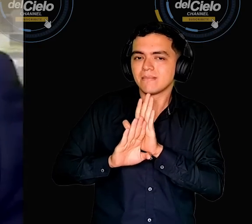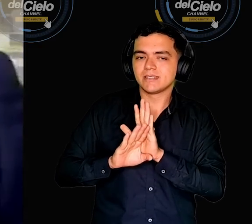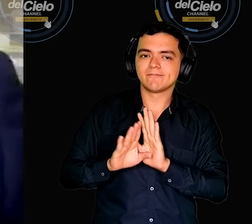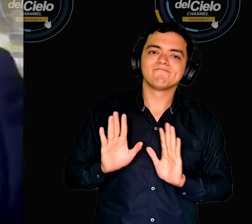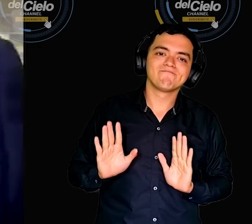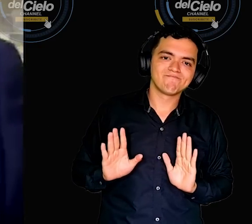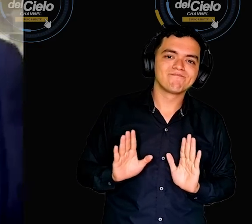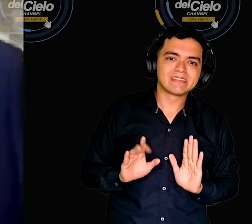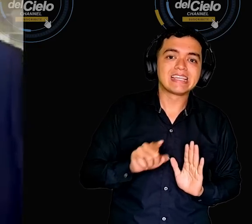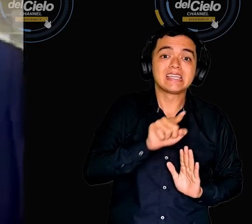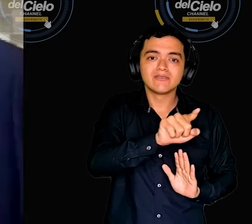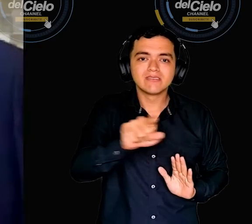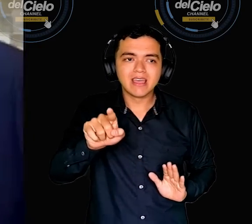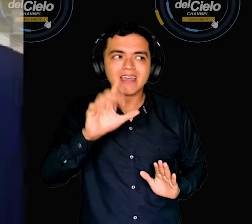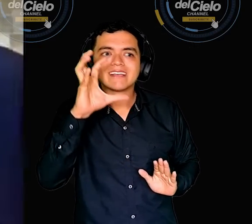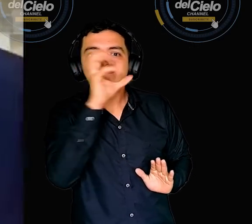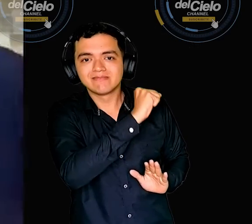tener